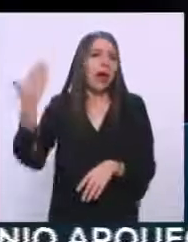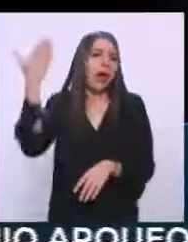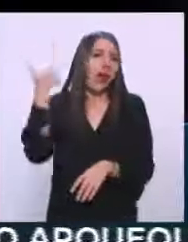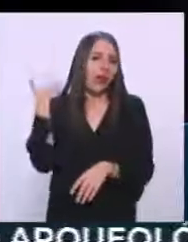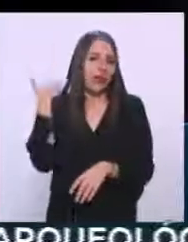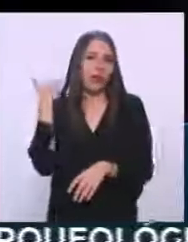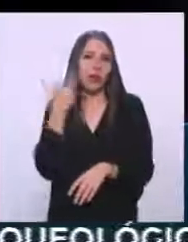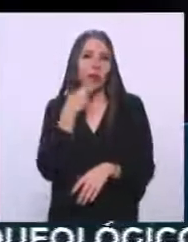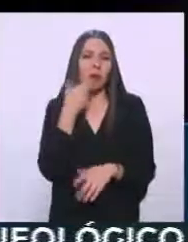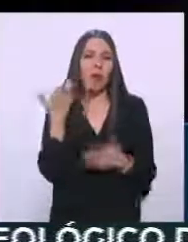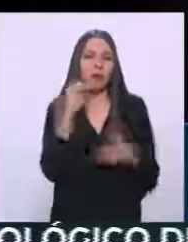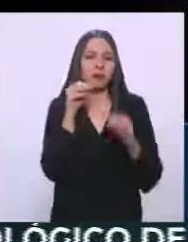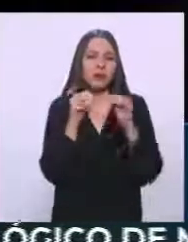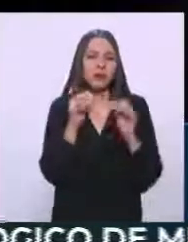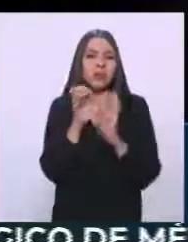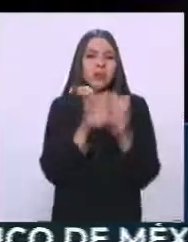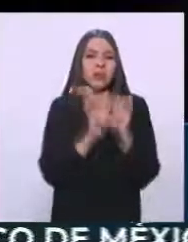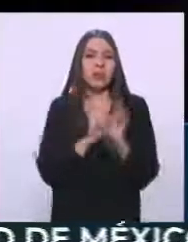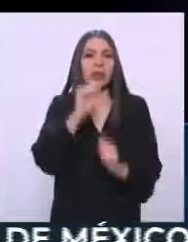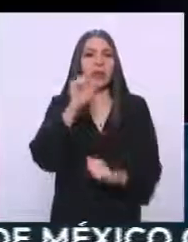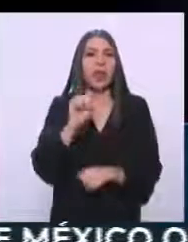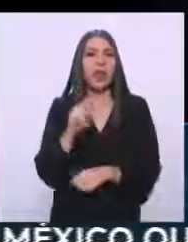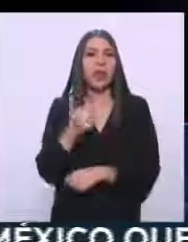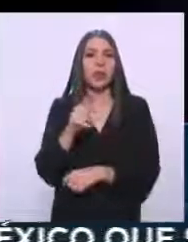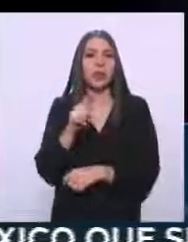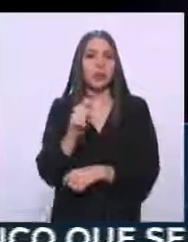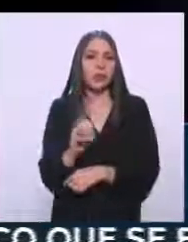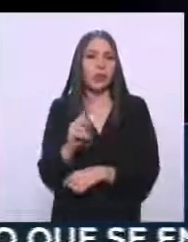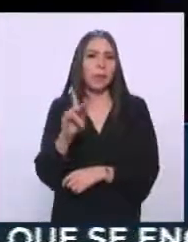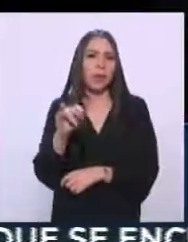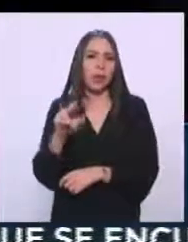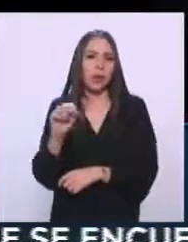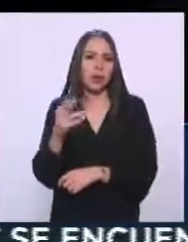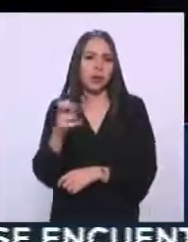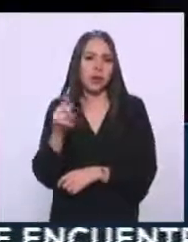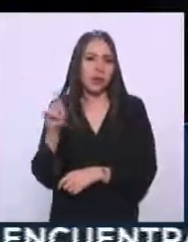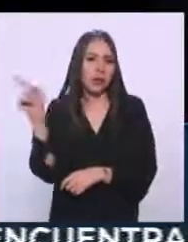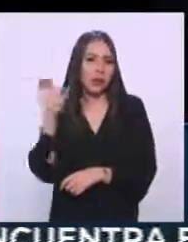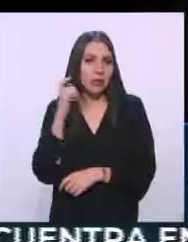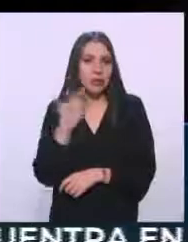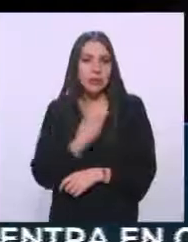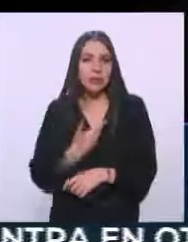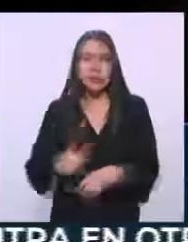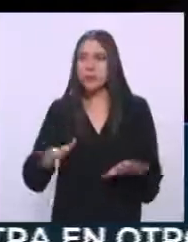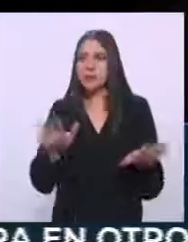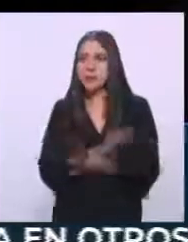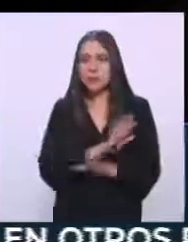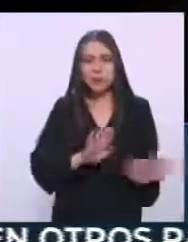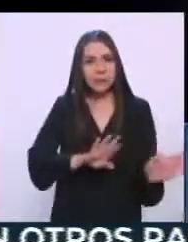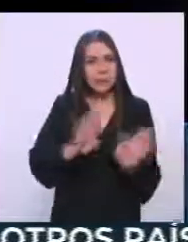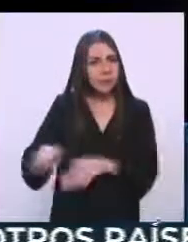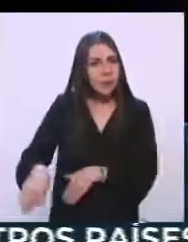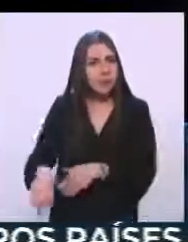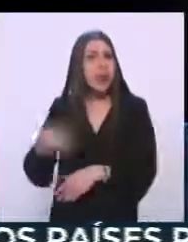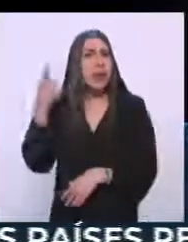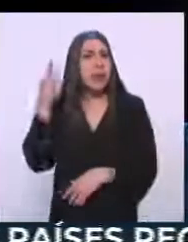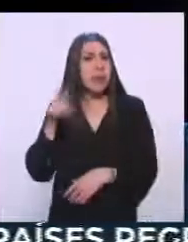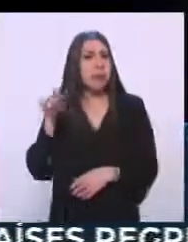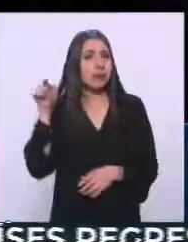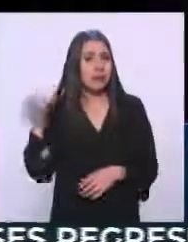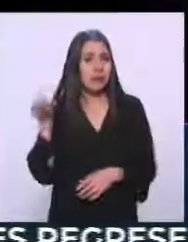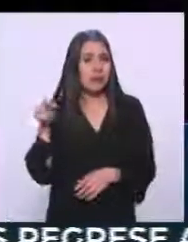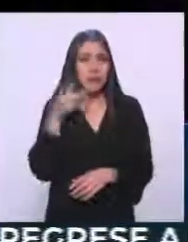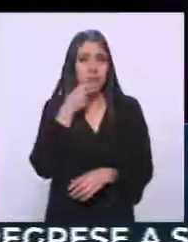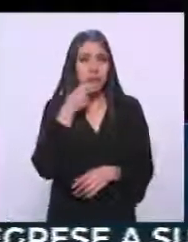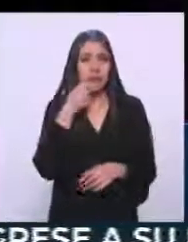Augusto Pinochet, la que deja como legado a Augusto Pinochet, pero el legado de Augusto Pinochet tiene, digamos,